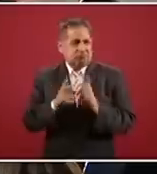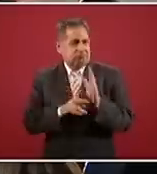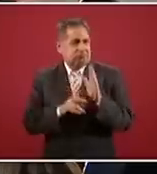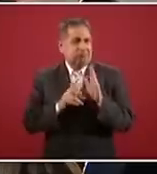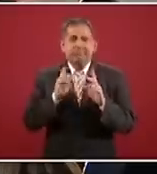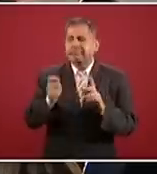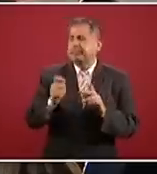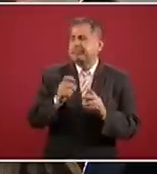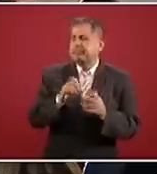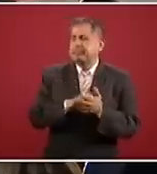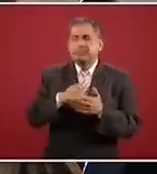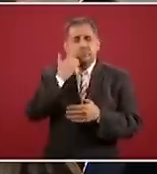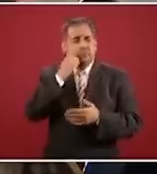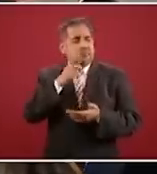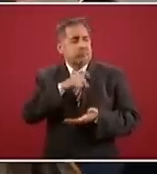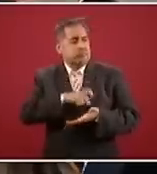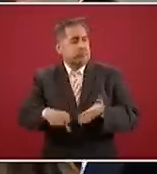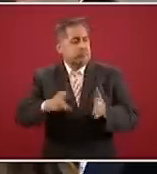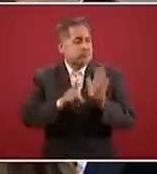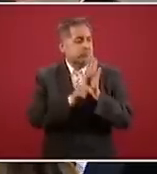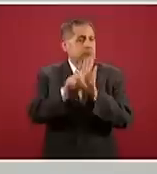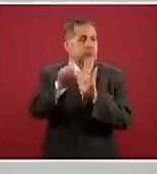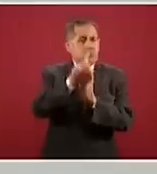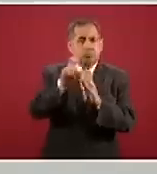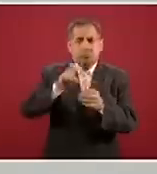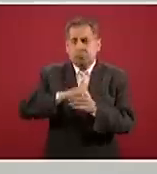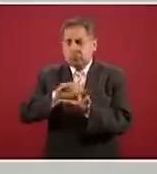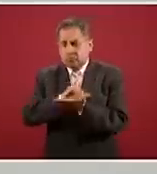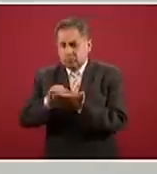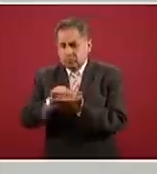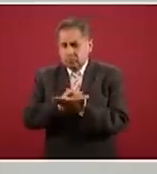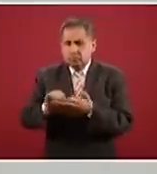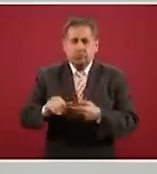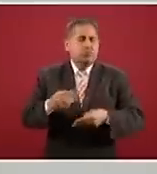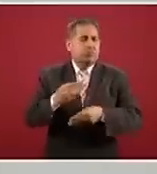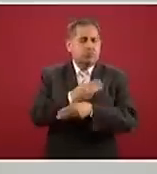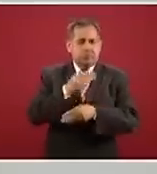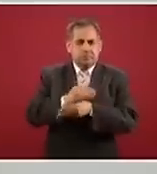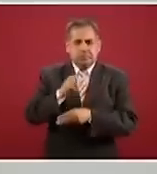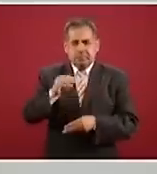departamentos en Nueva York, en Miami,